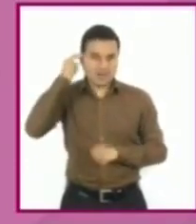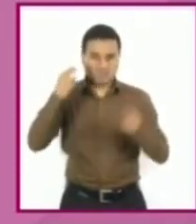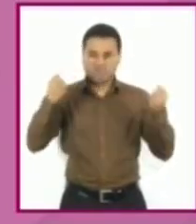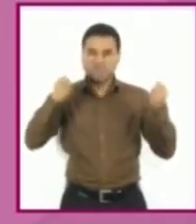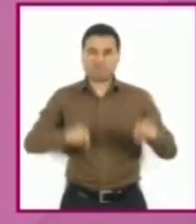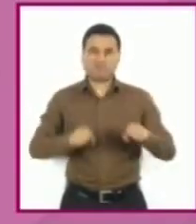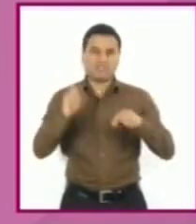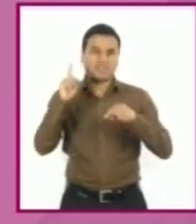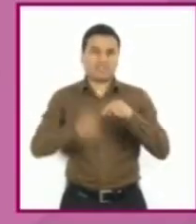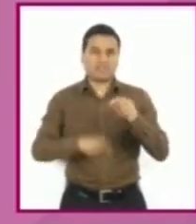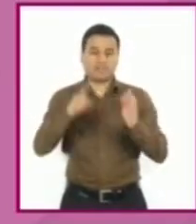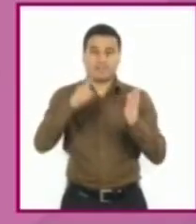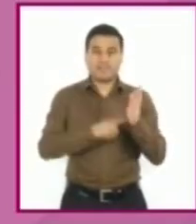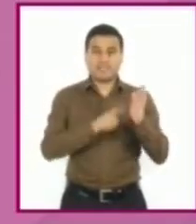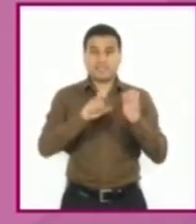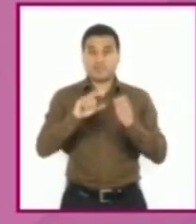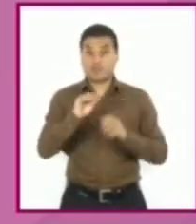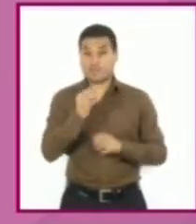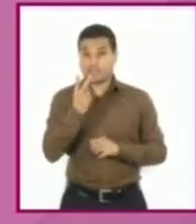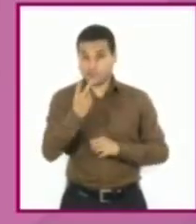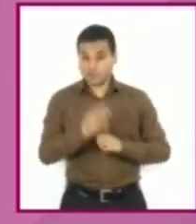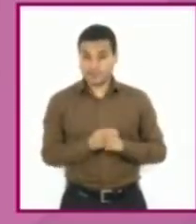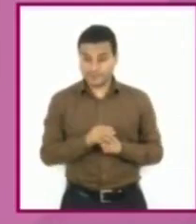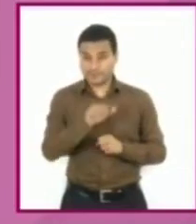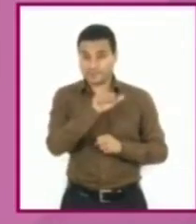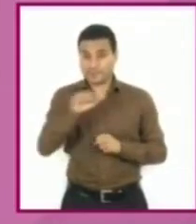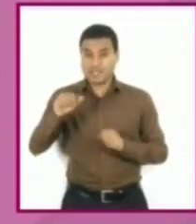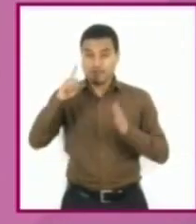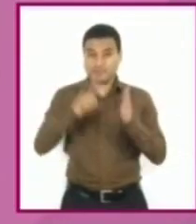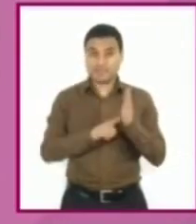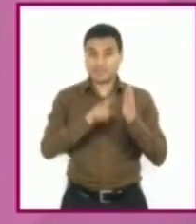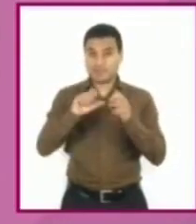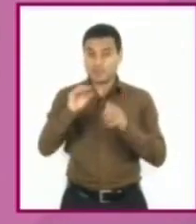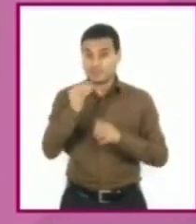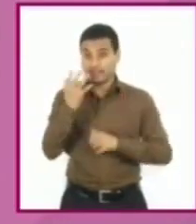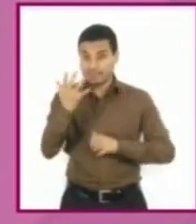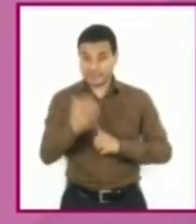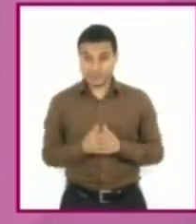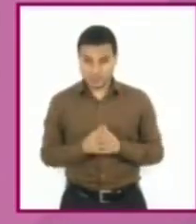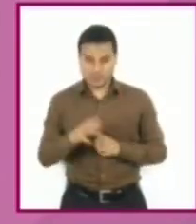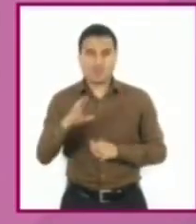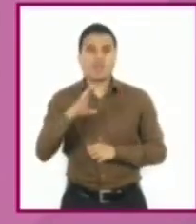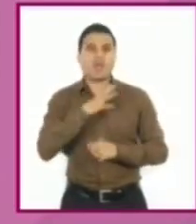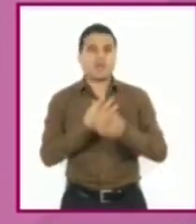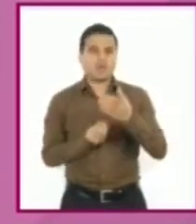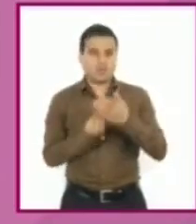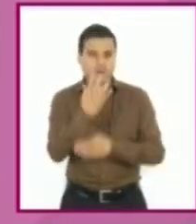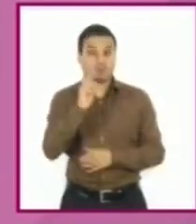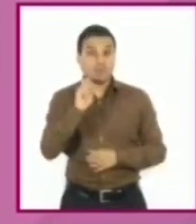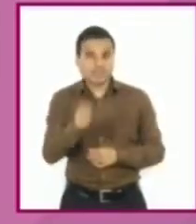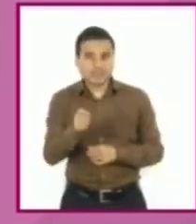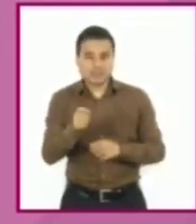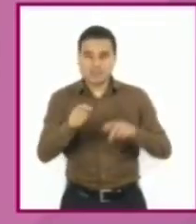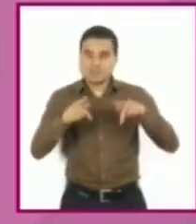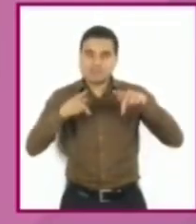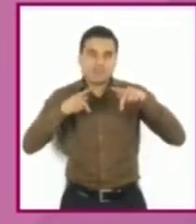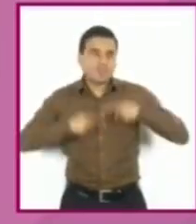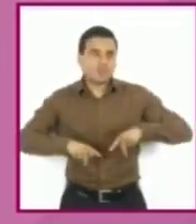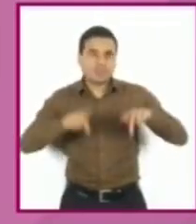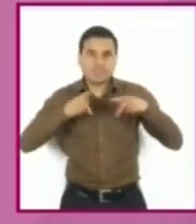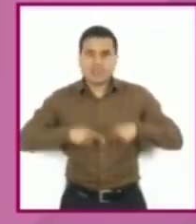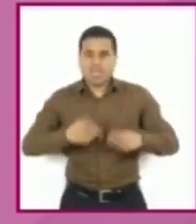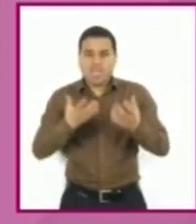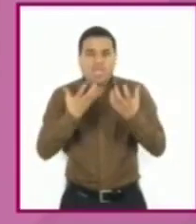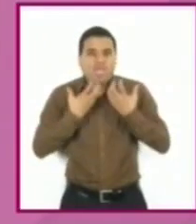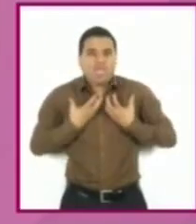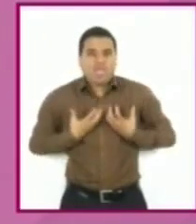francés. Entre 1792 y 1795 surge en Francia el Reino del Terror, llamado así